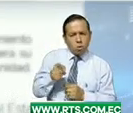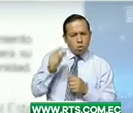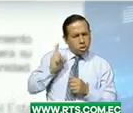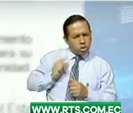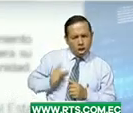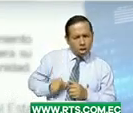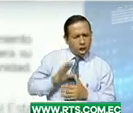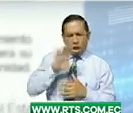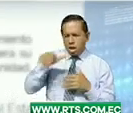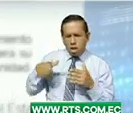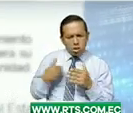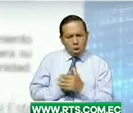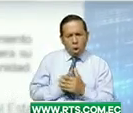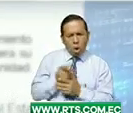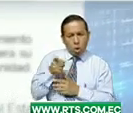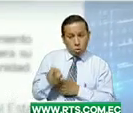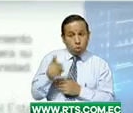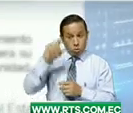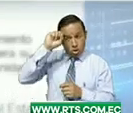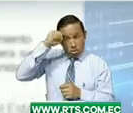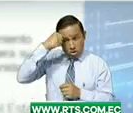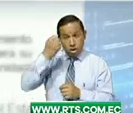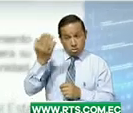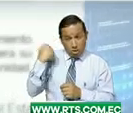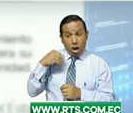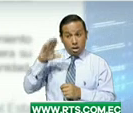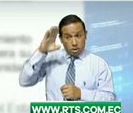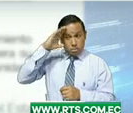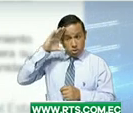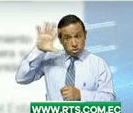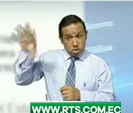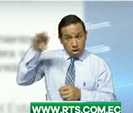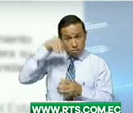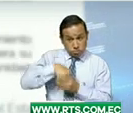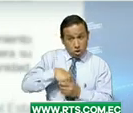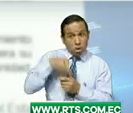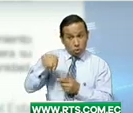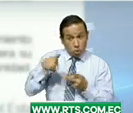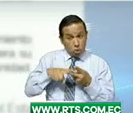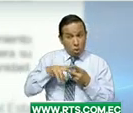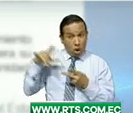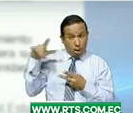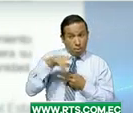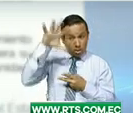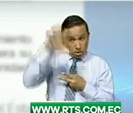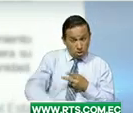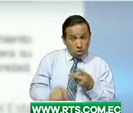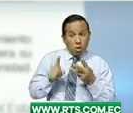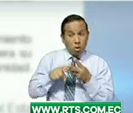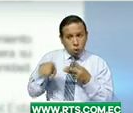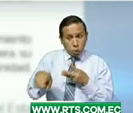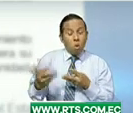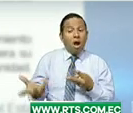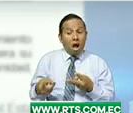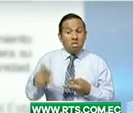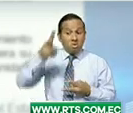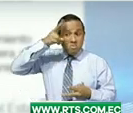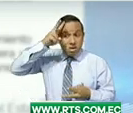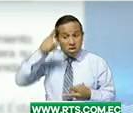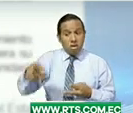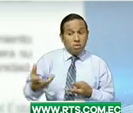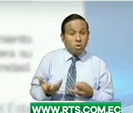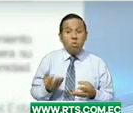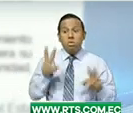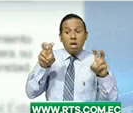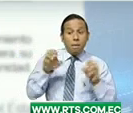de ti. Nos metiste presos a los policías, ¿no? Cogiste la avioneta, ¿verdad? Andas montando la de que te metes con los